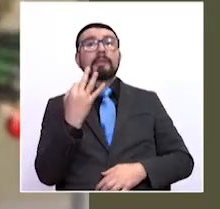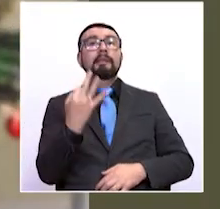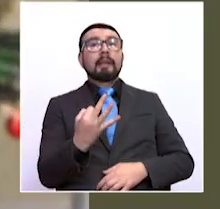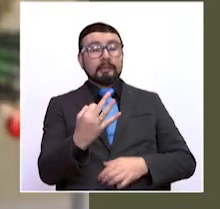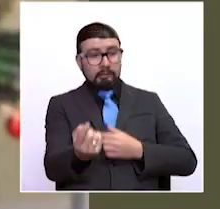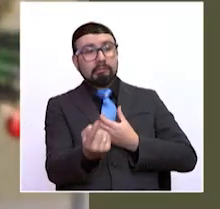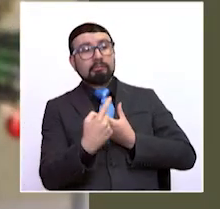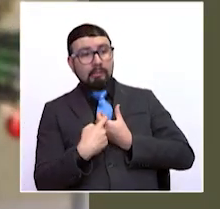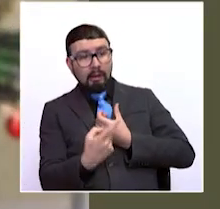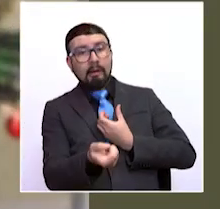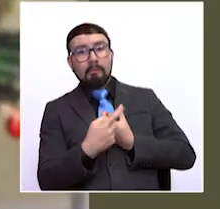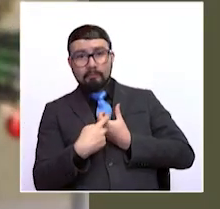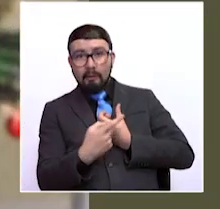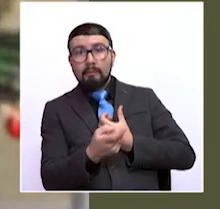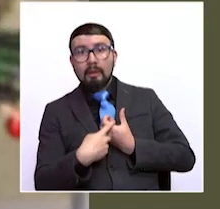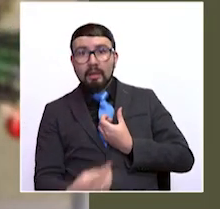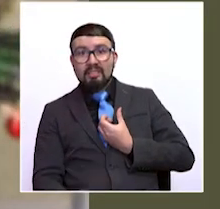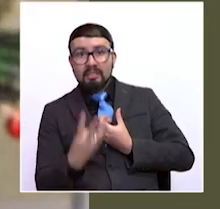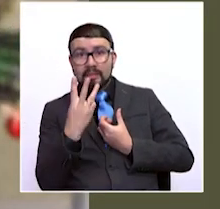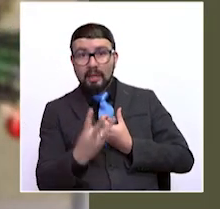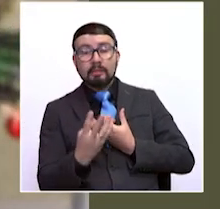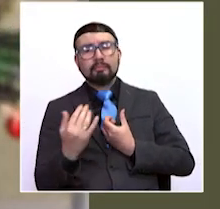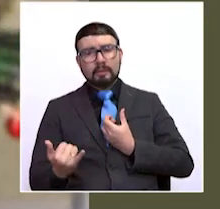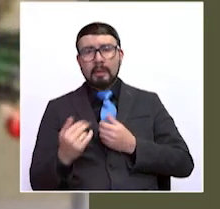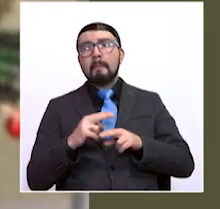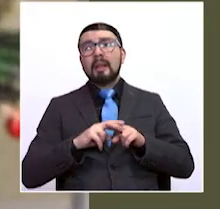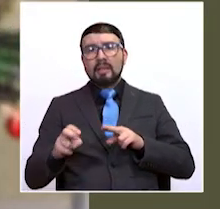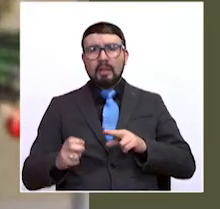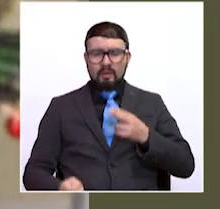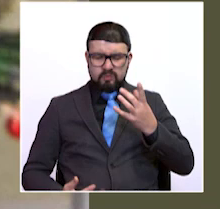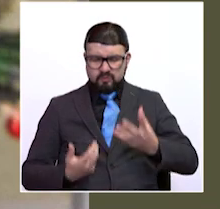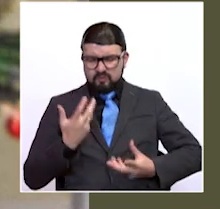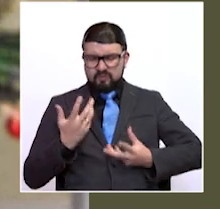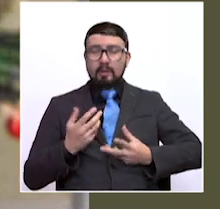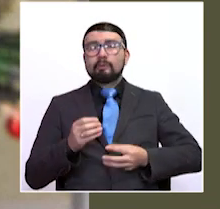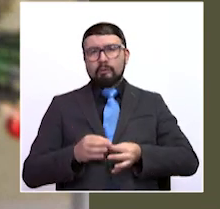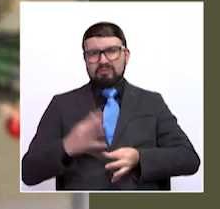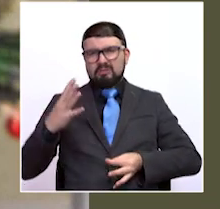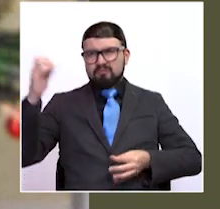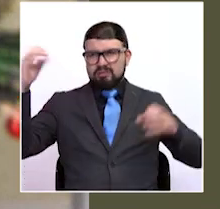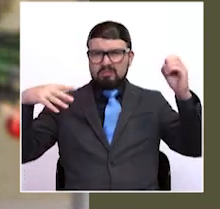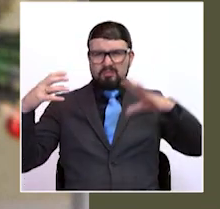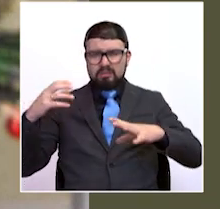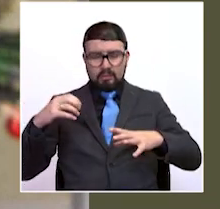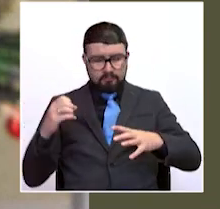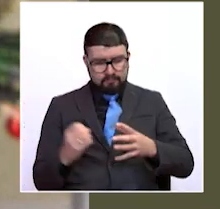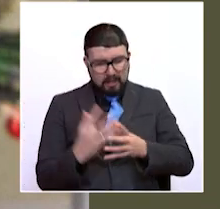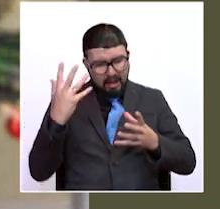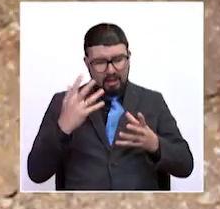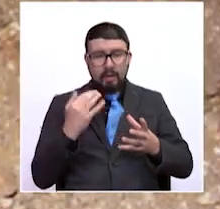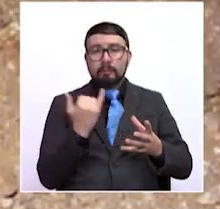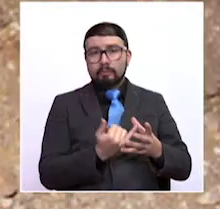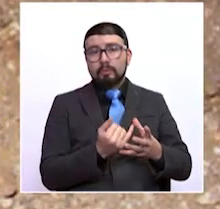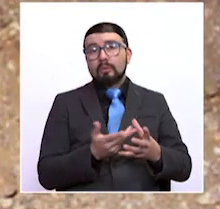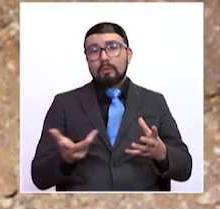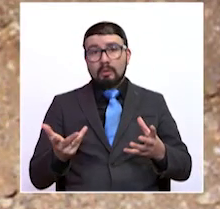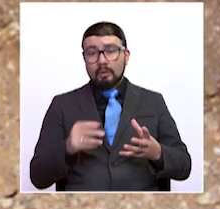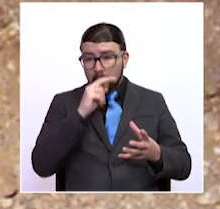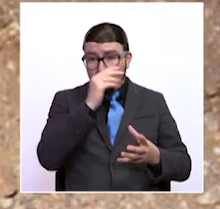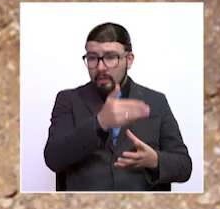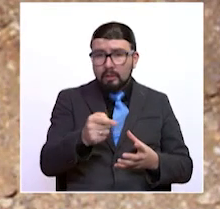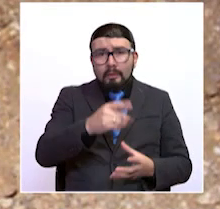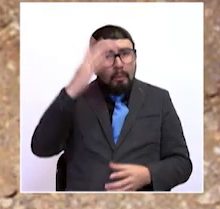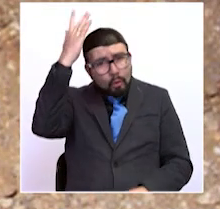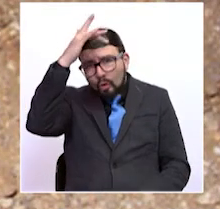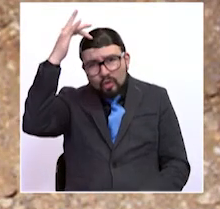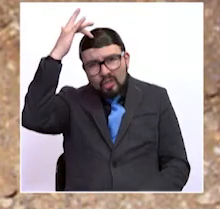llegado quemados por pólvora aquí a Manizales. Es muy, muy triste la situación porque los niños no saben, los